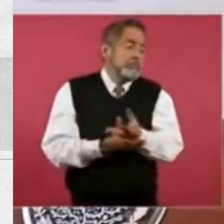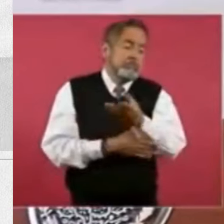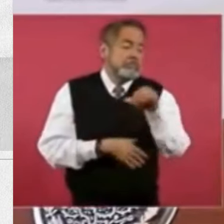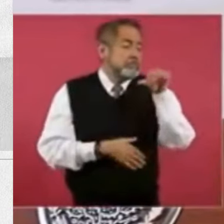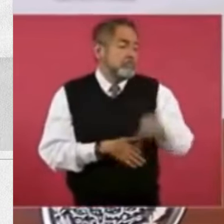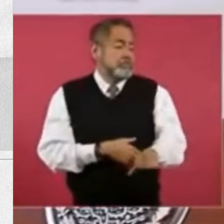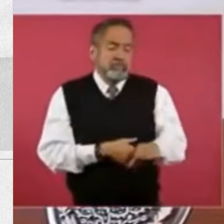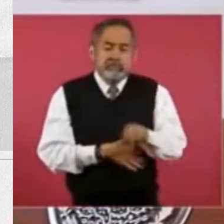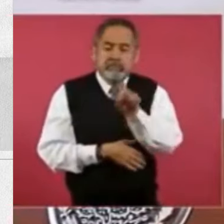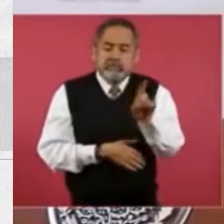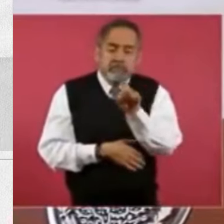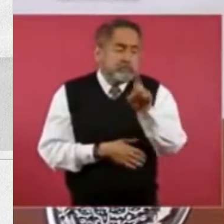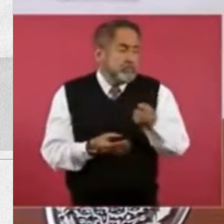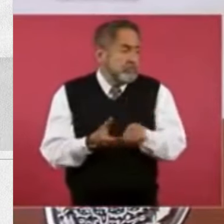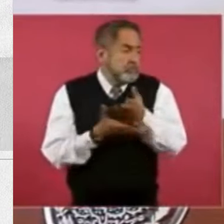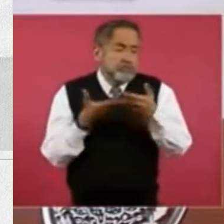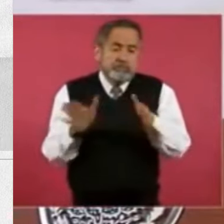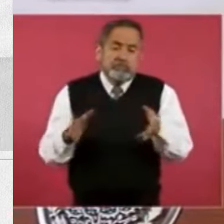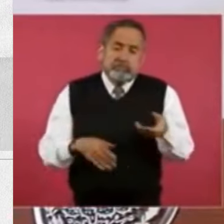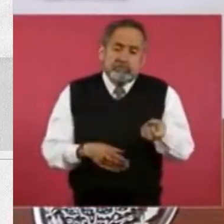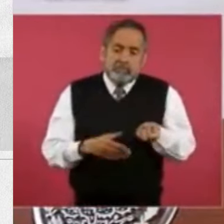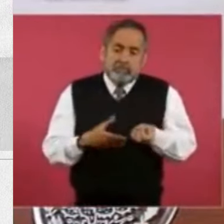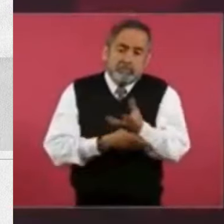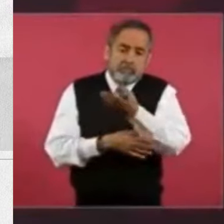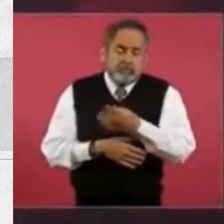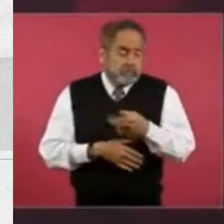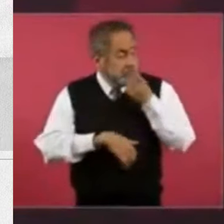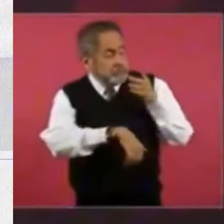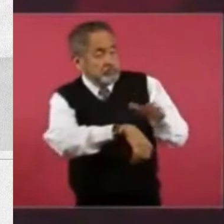o del domingo y dicen